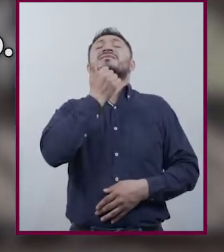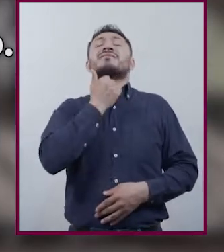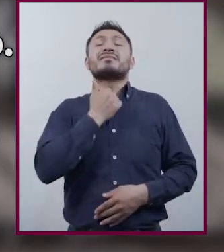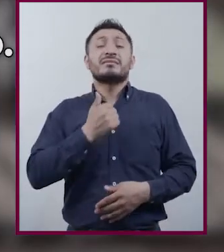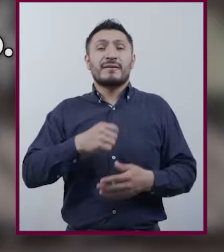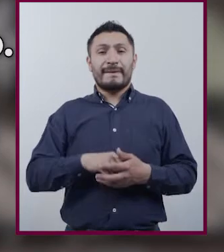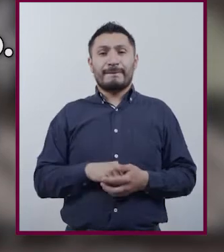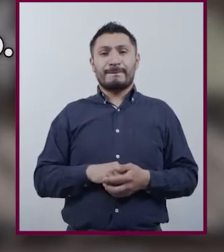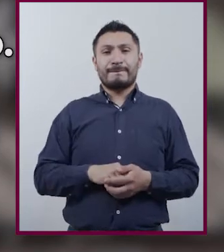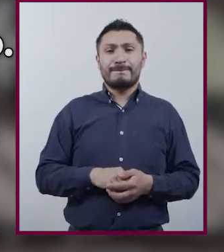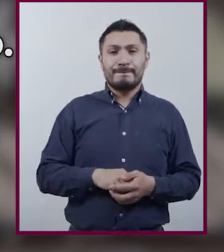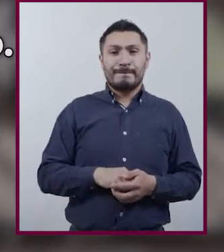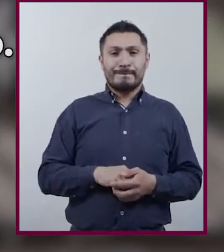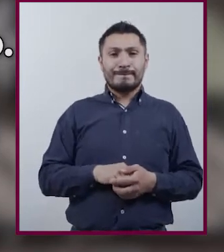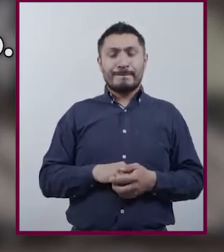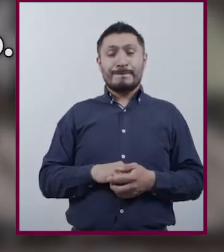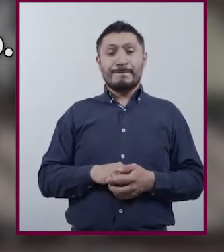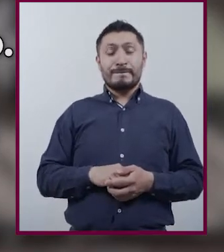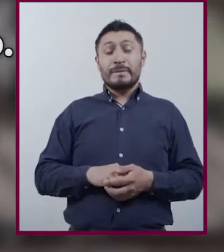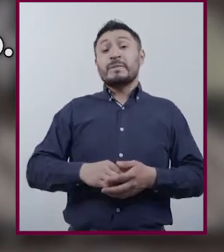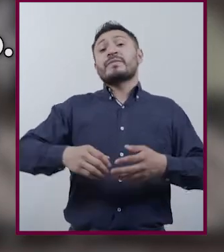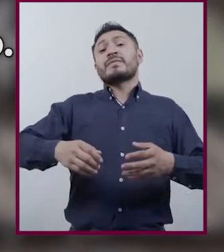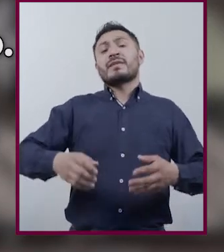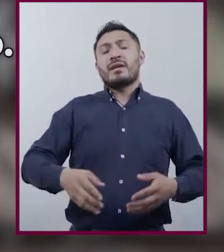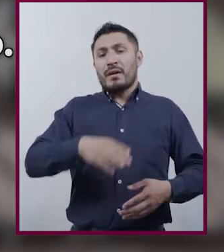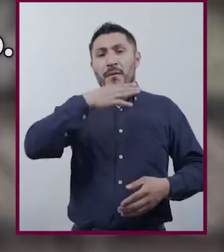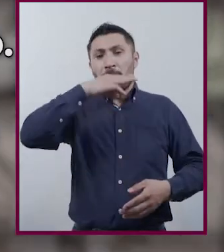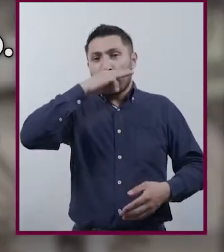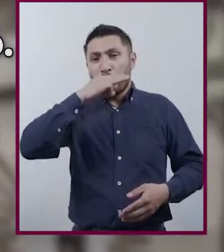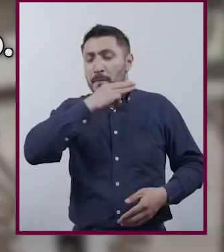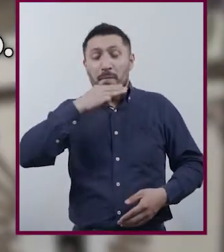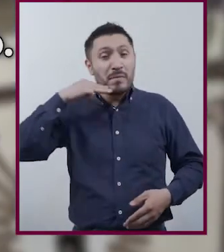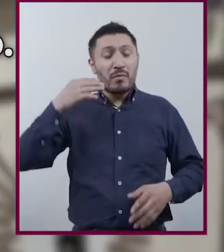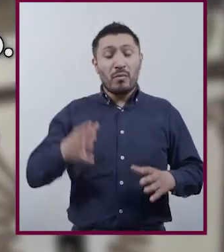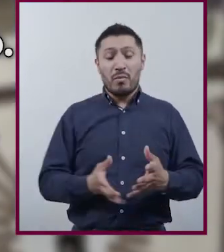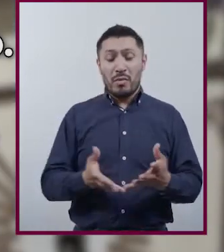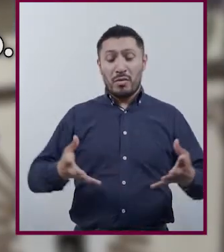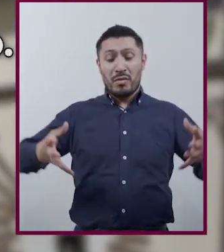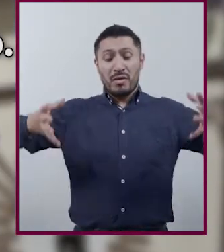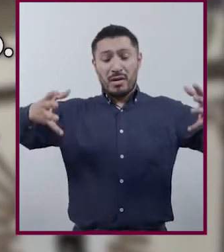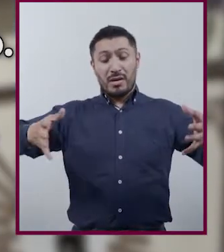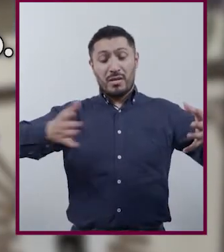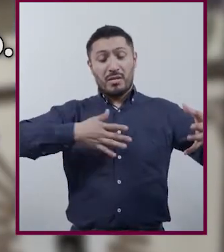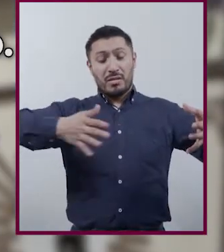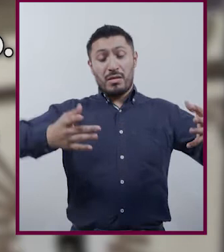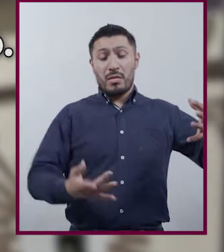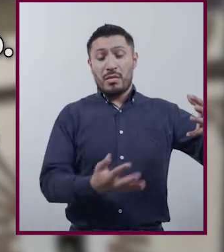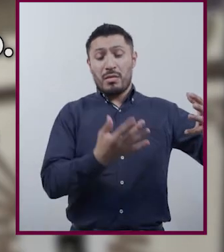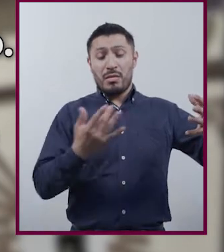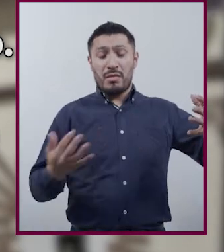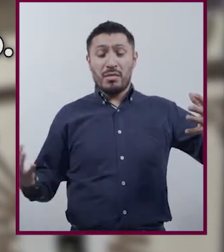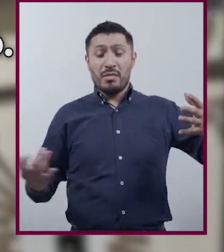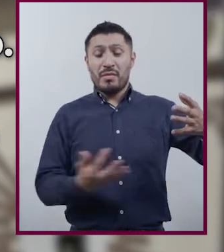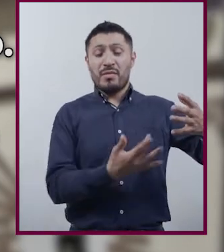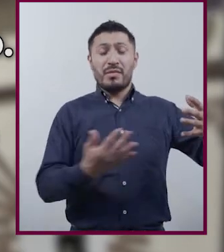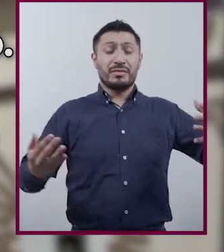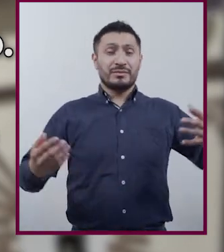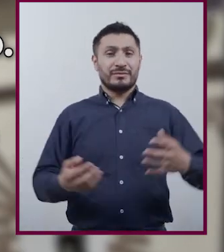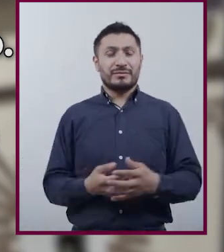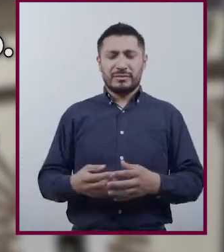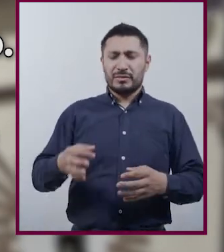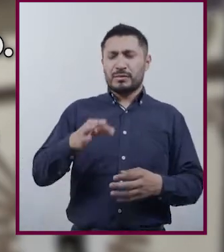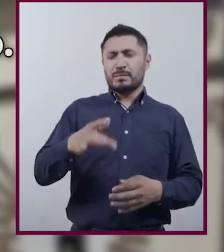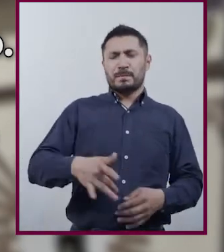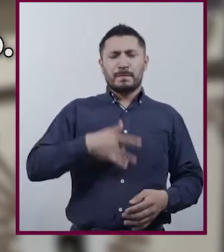mole en unas enormes cazuelas de barro y el ponche con canela se mantiene borbollando en el fuego. Casi